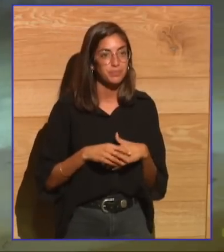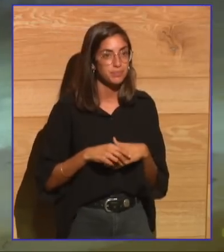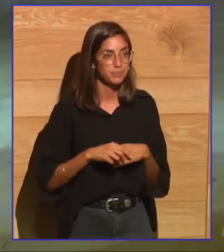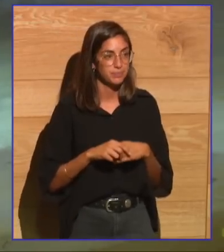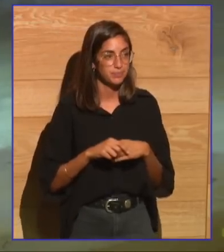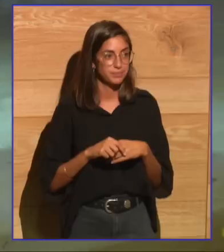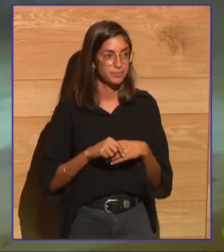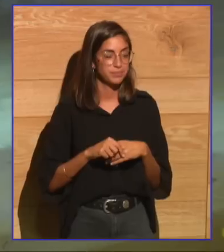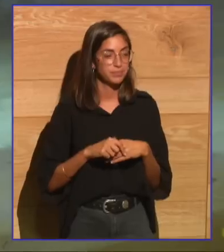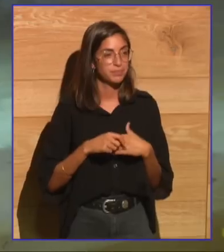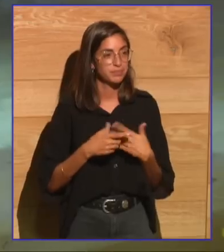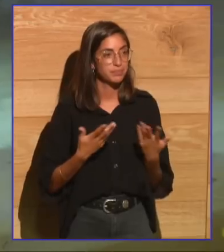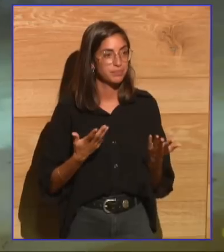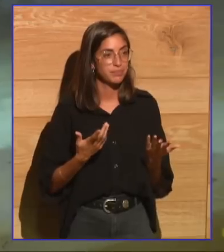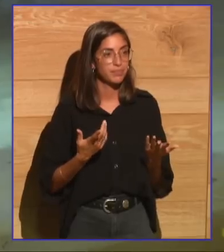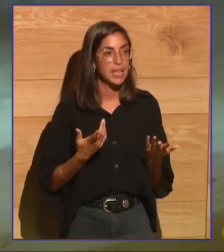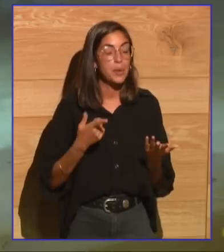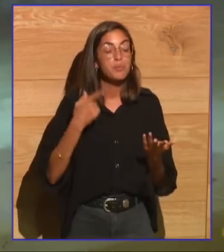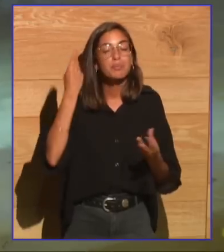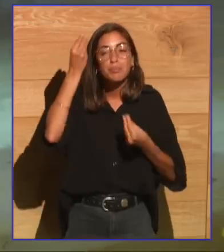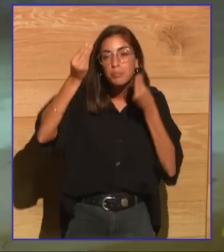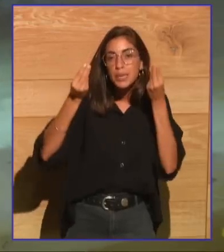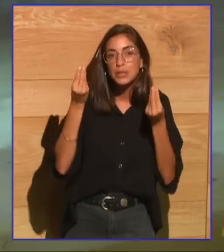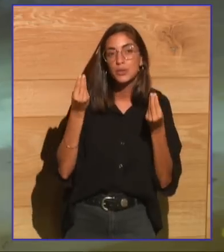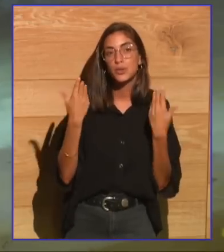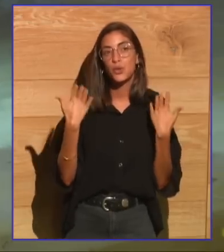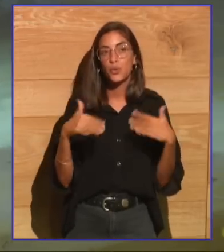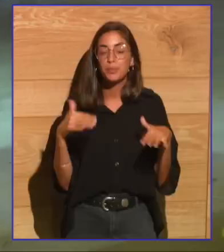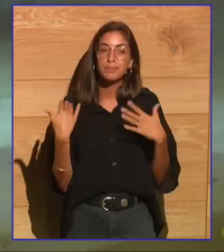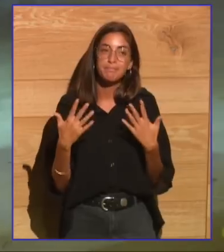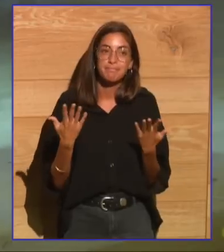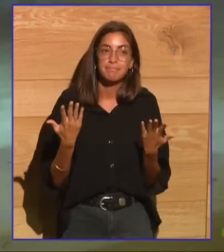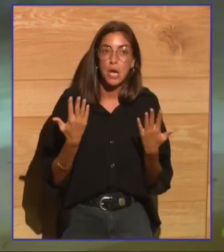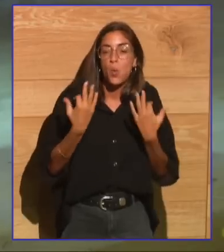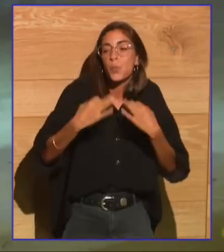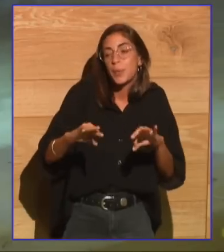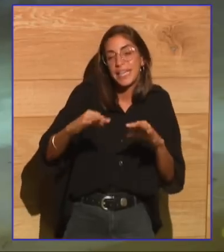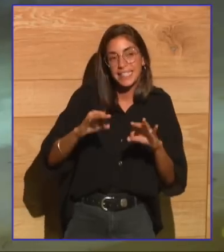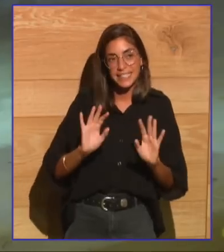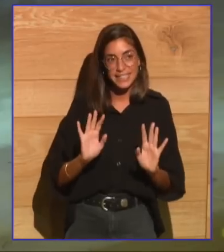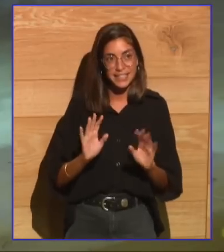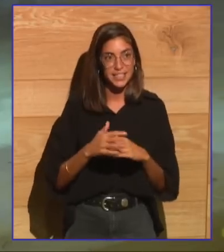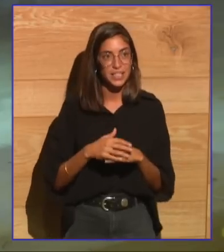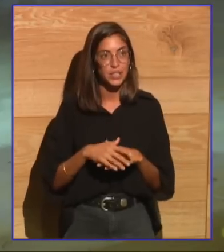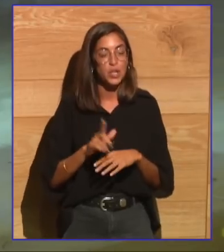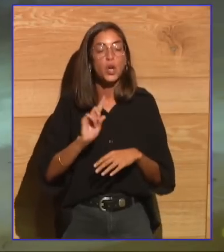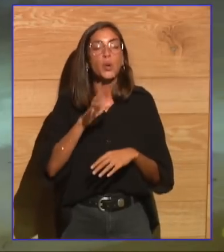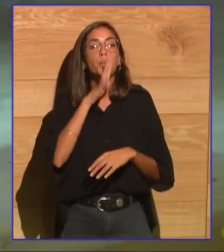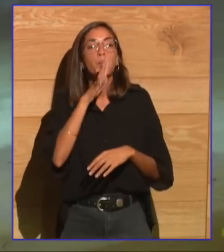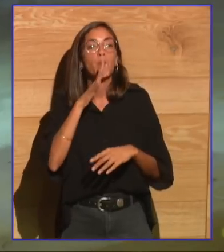pero creo esto yo creo que la